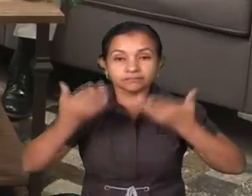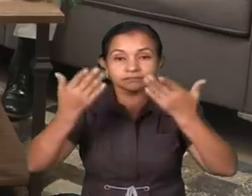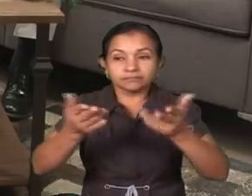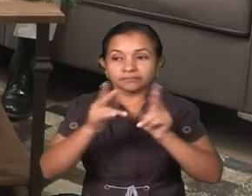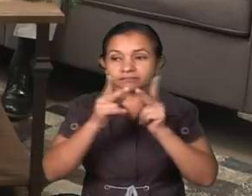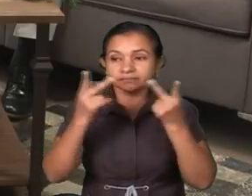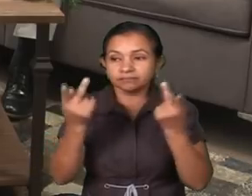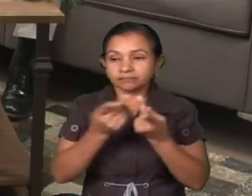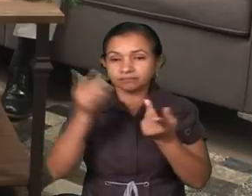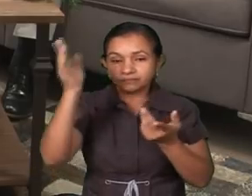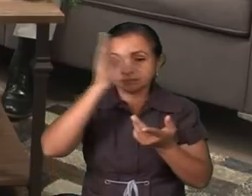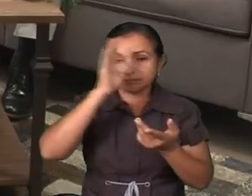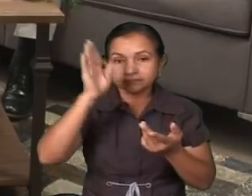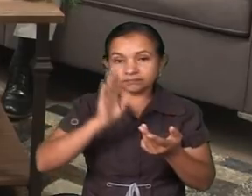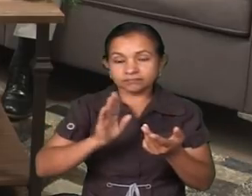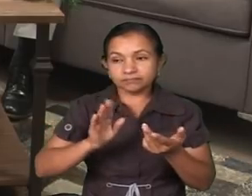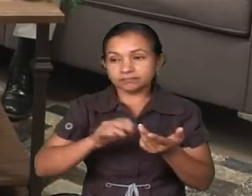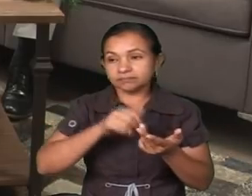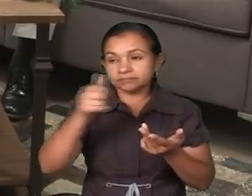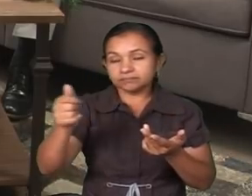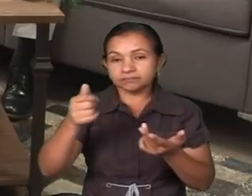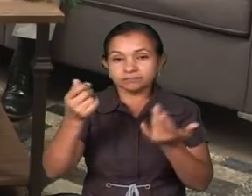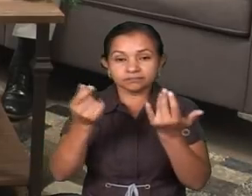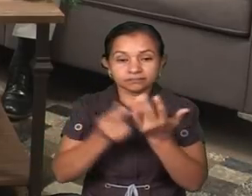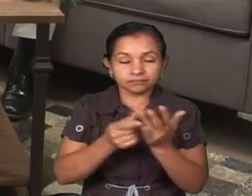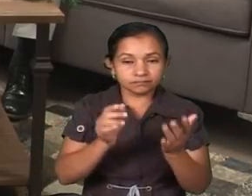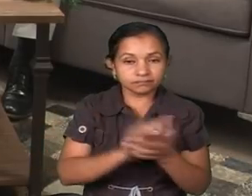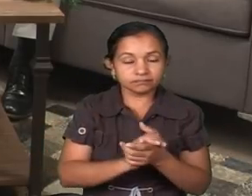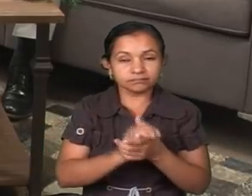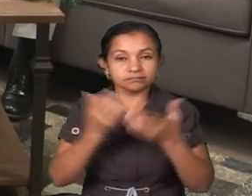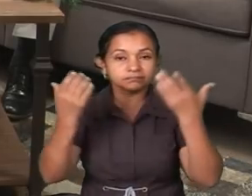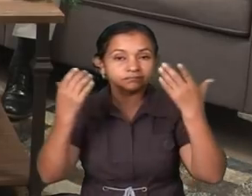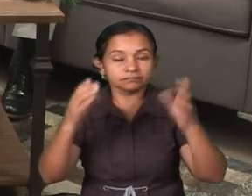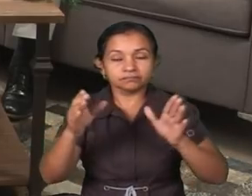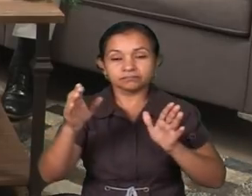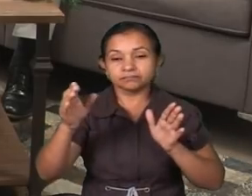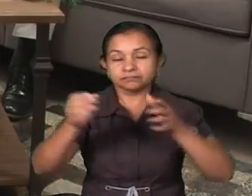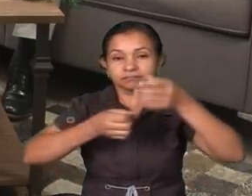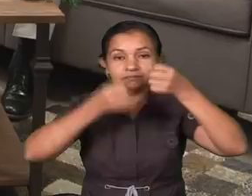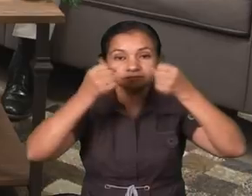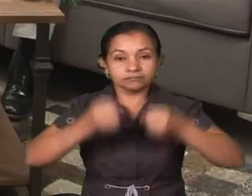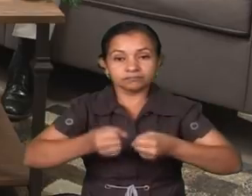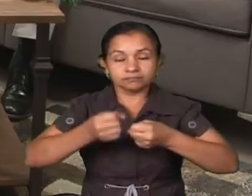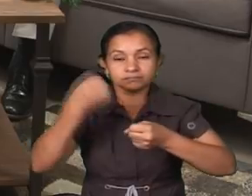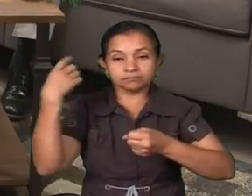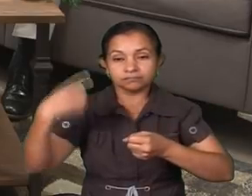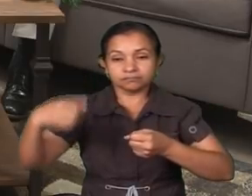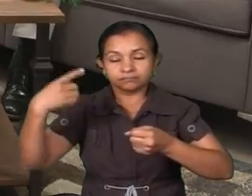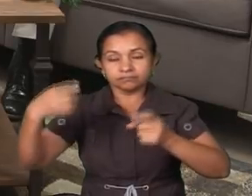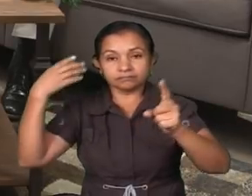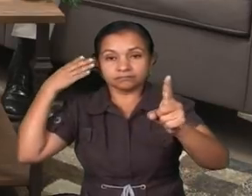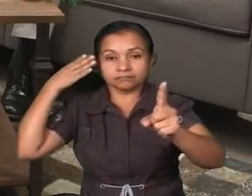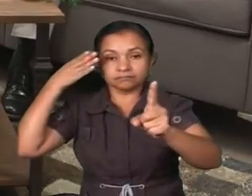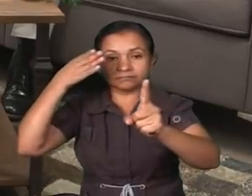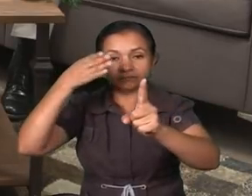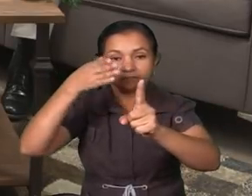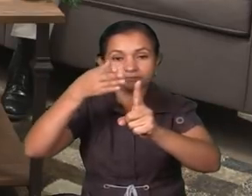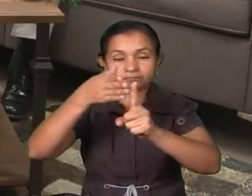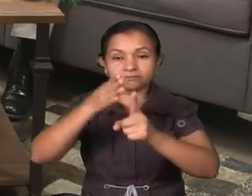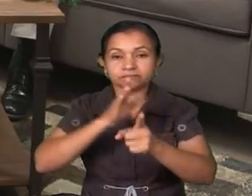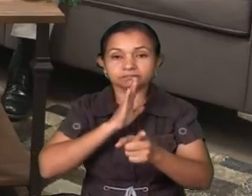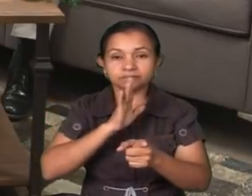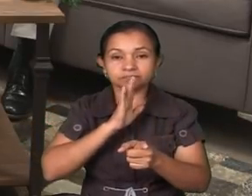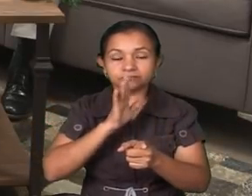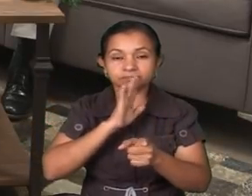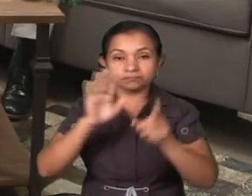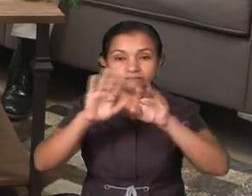establecieron vidas seculares. Y cuando digo vidas seculares, me refiero a Martín. No. Martín fue derecho en eso. Y cuando yo le hablaba